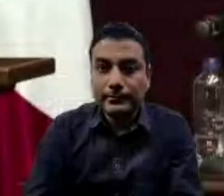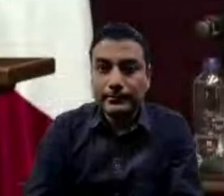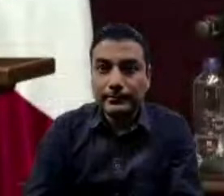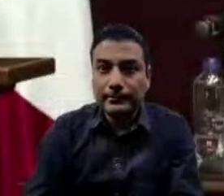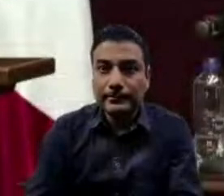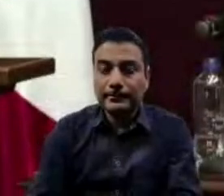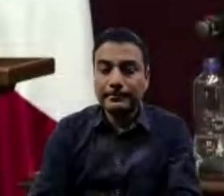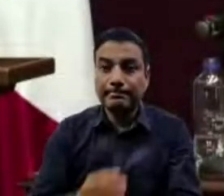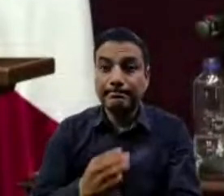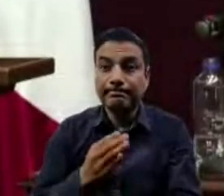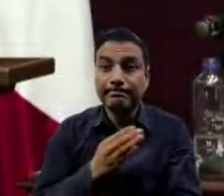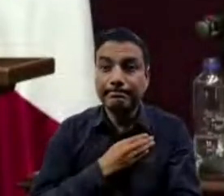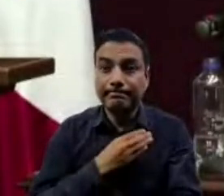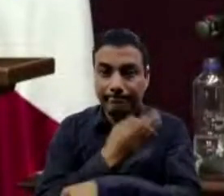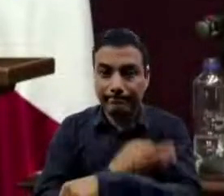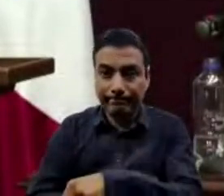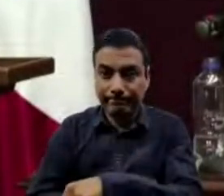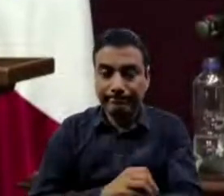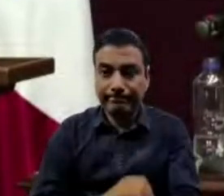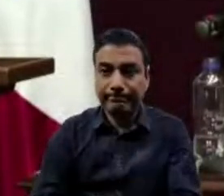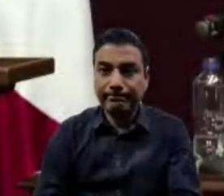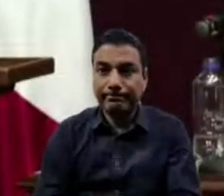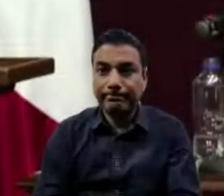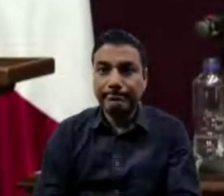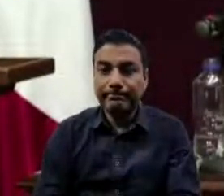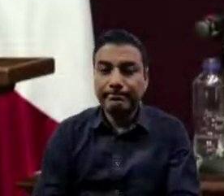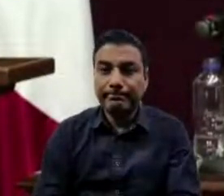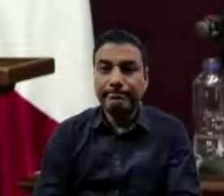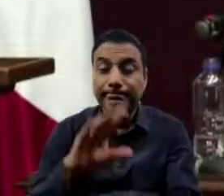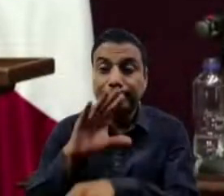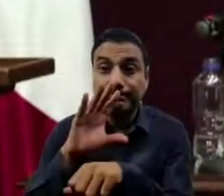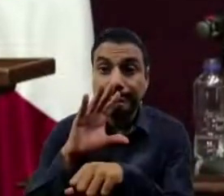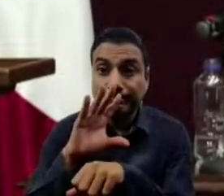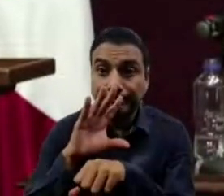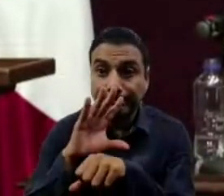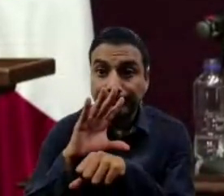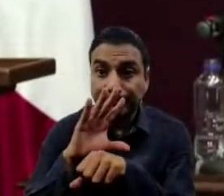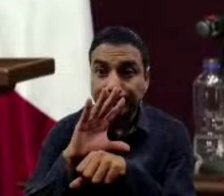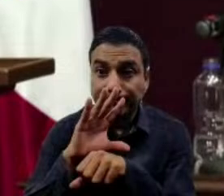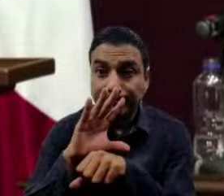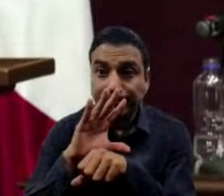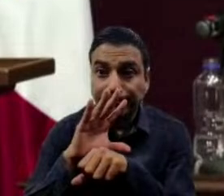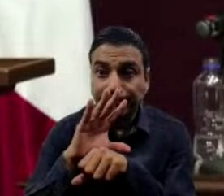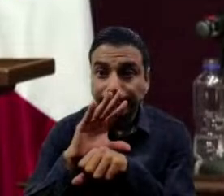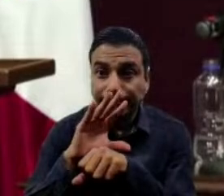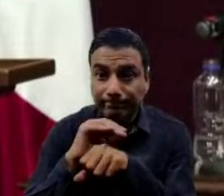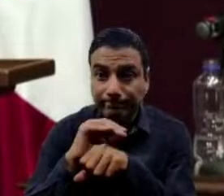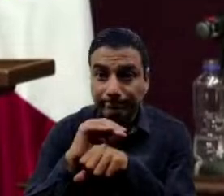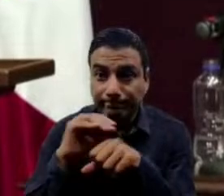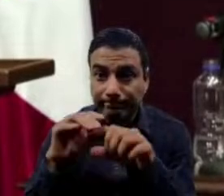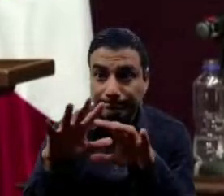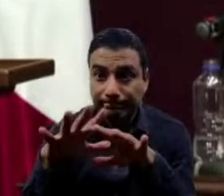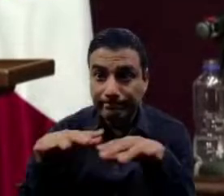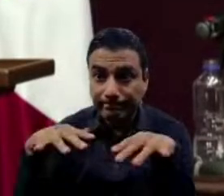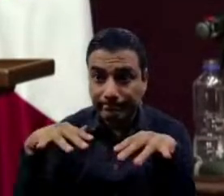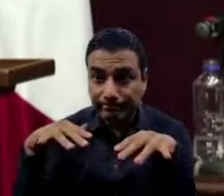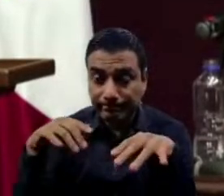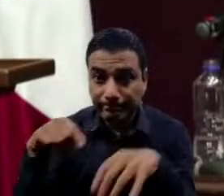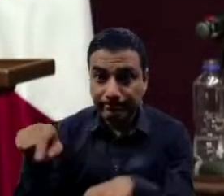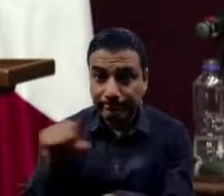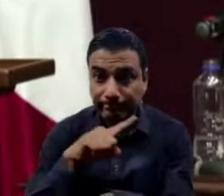Buenas tardes. Con su permiso de esta honorable soberanía y